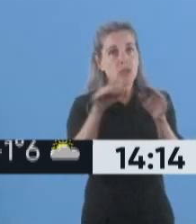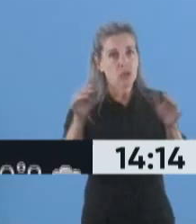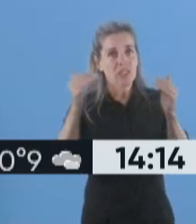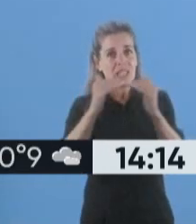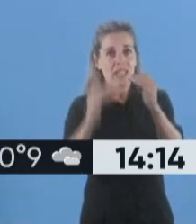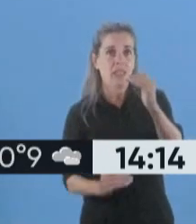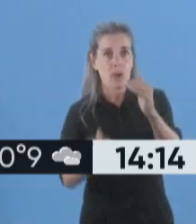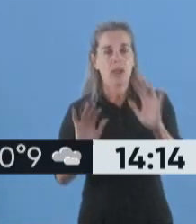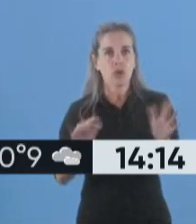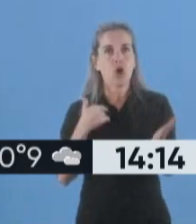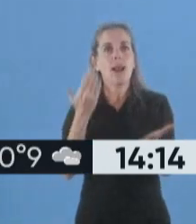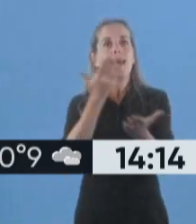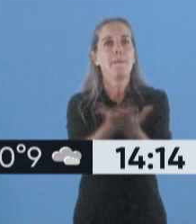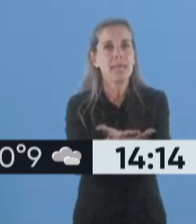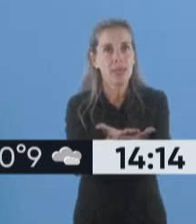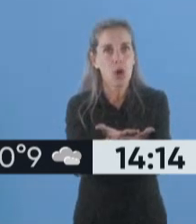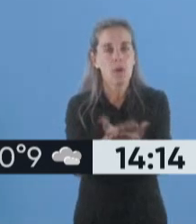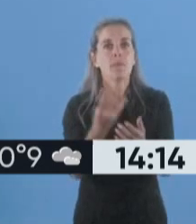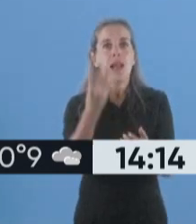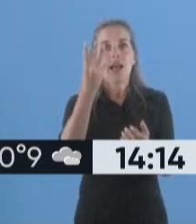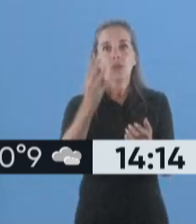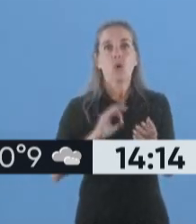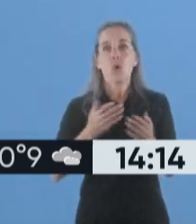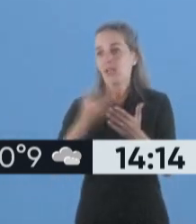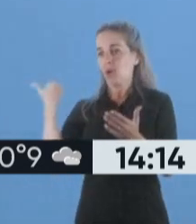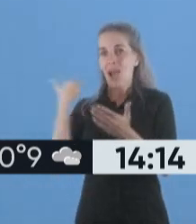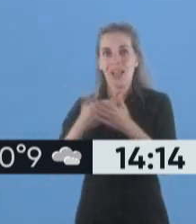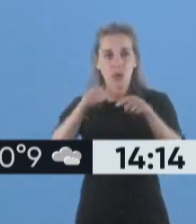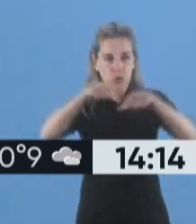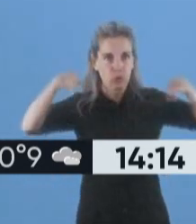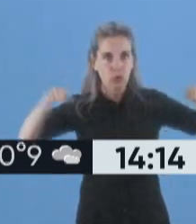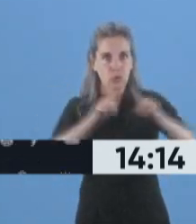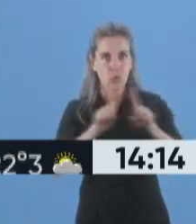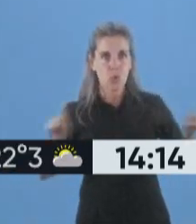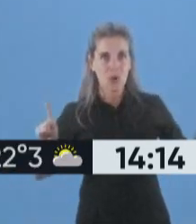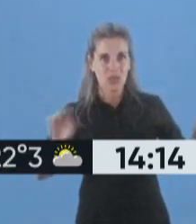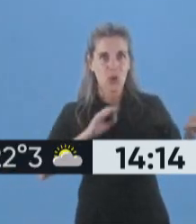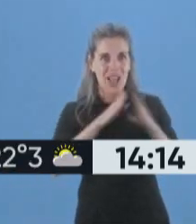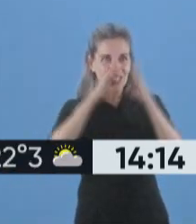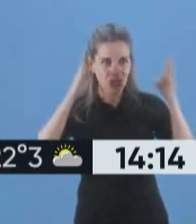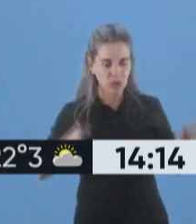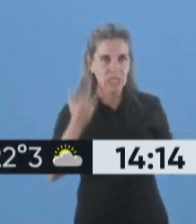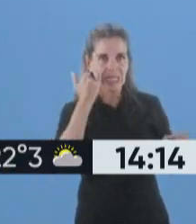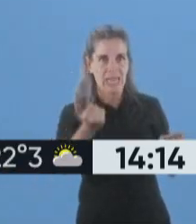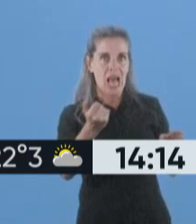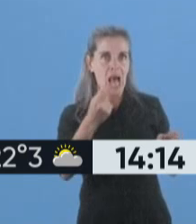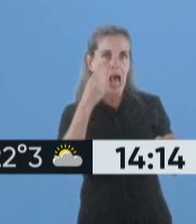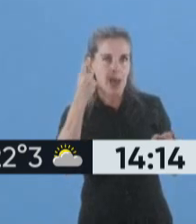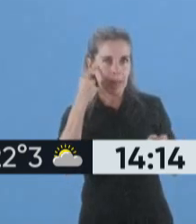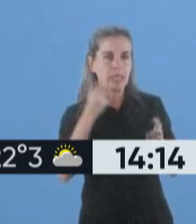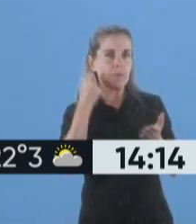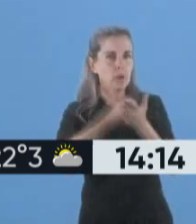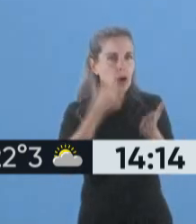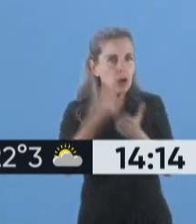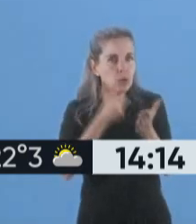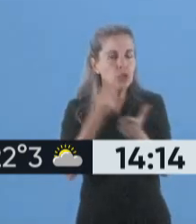pido que para que estos 4 años tan difíciles, que nos han hecho expertos en resiliencia, no hayan sido